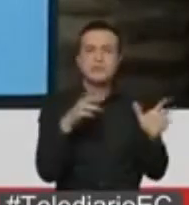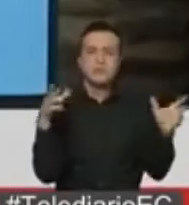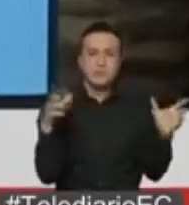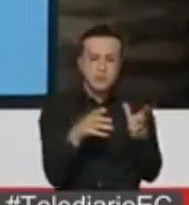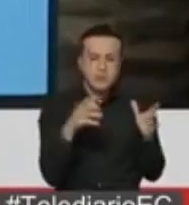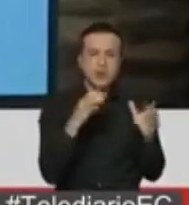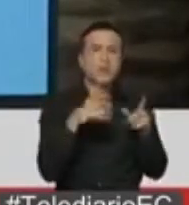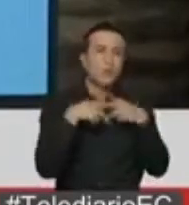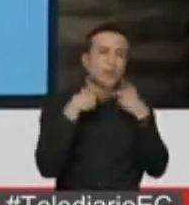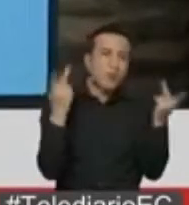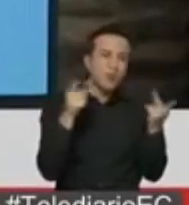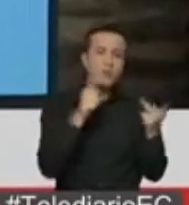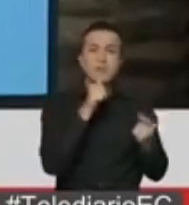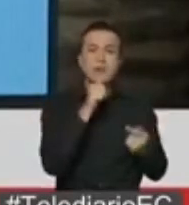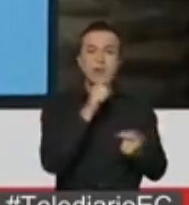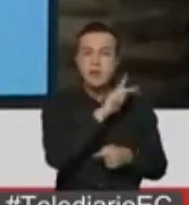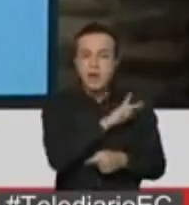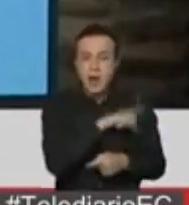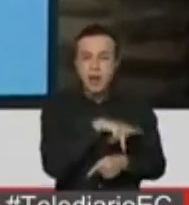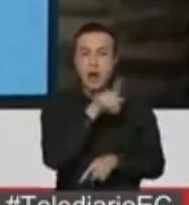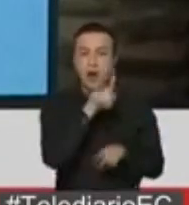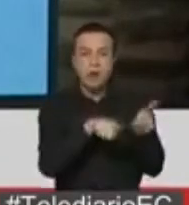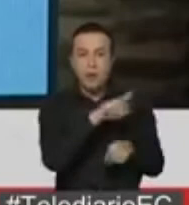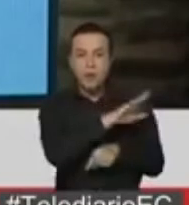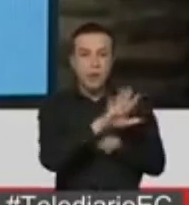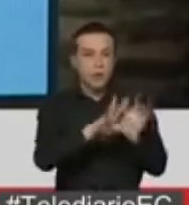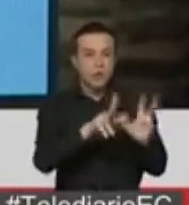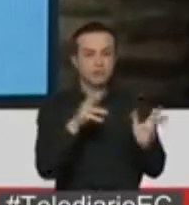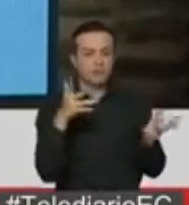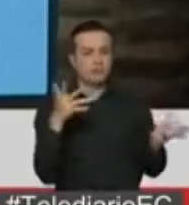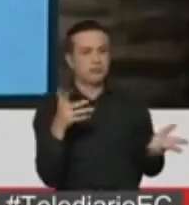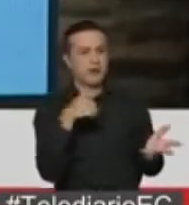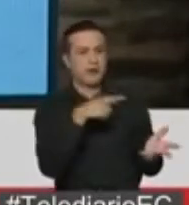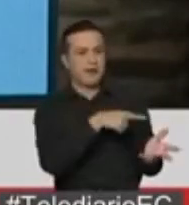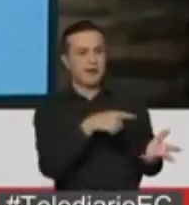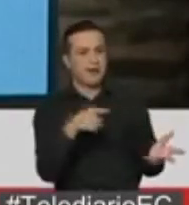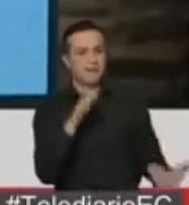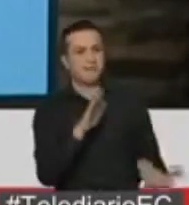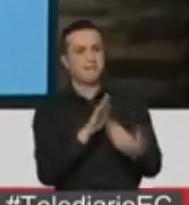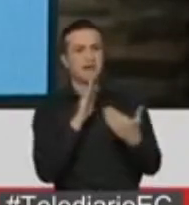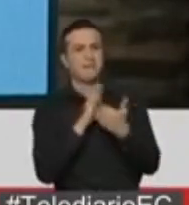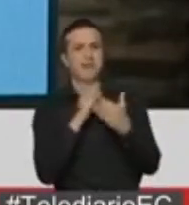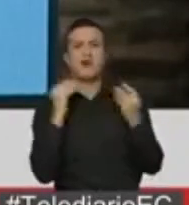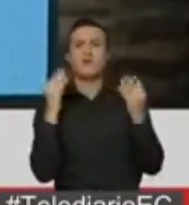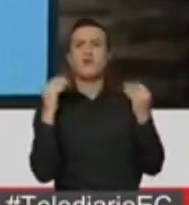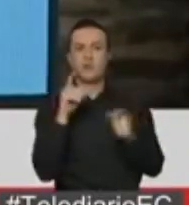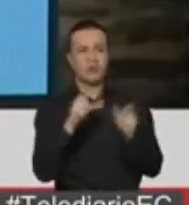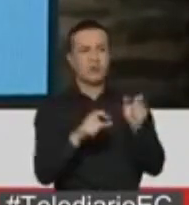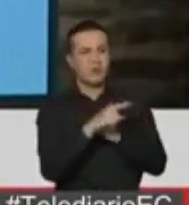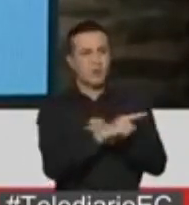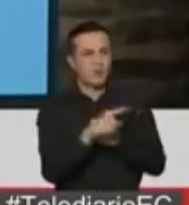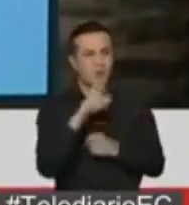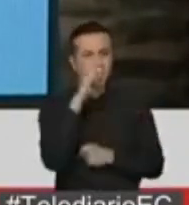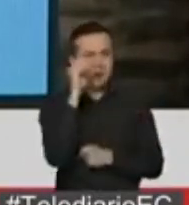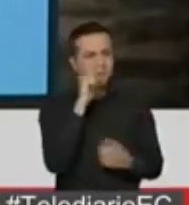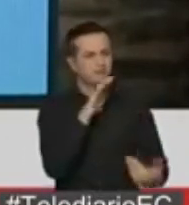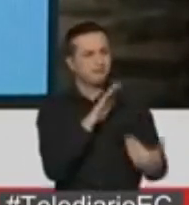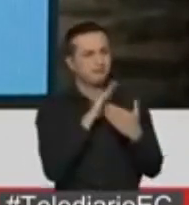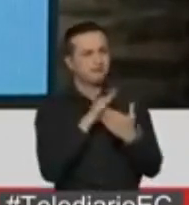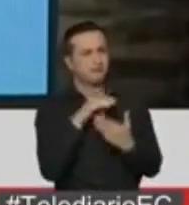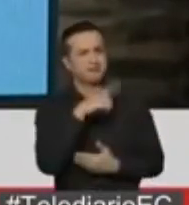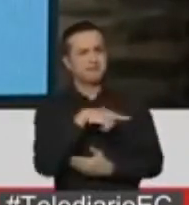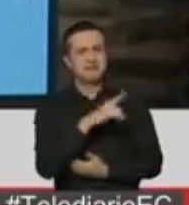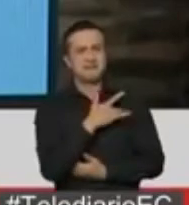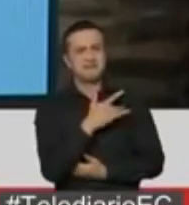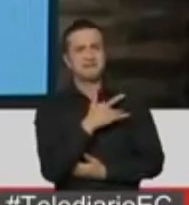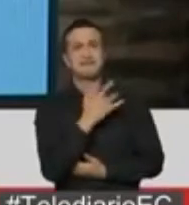públicos y privados, entonces hemos encontrado una feroz resistencia por parte de aquellas personas que se han sentido